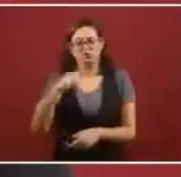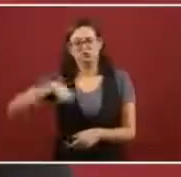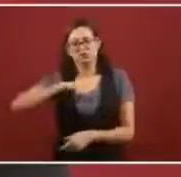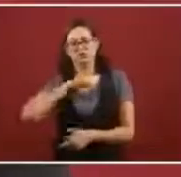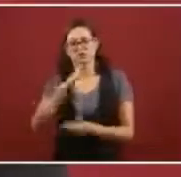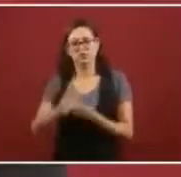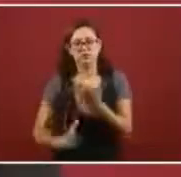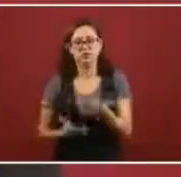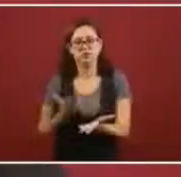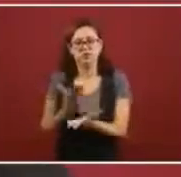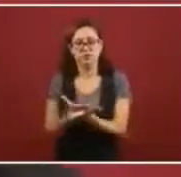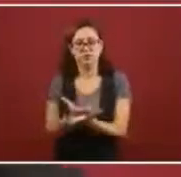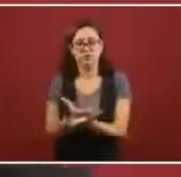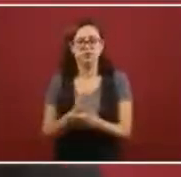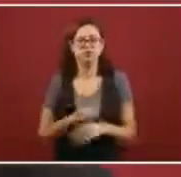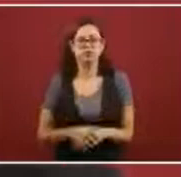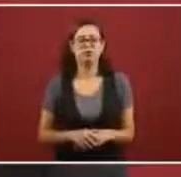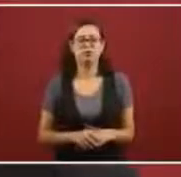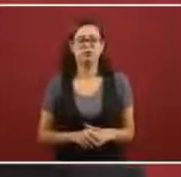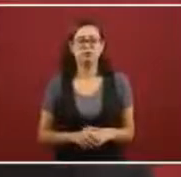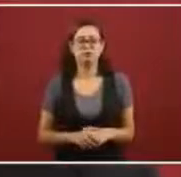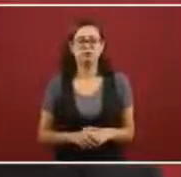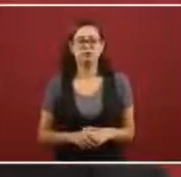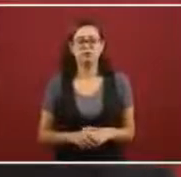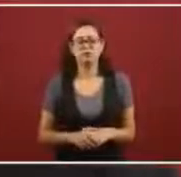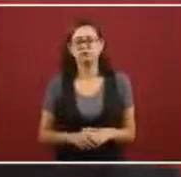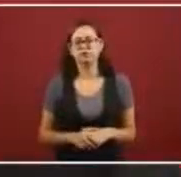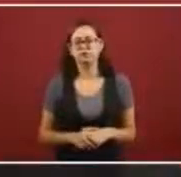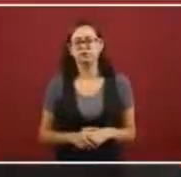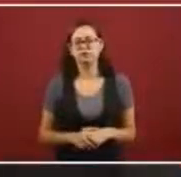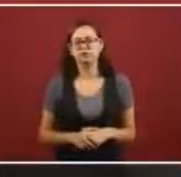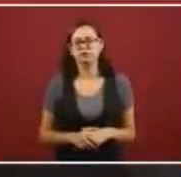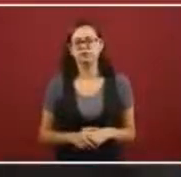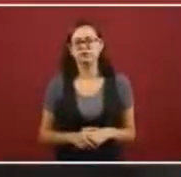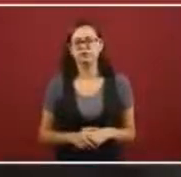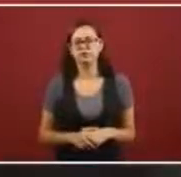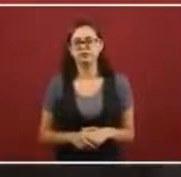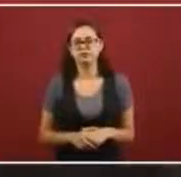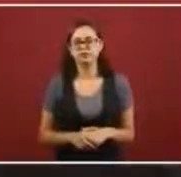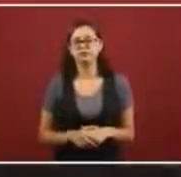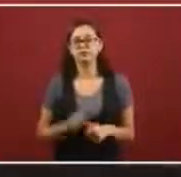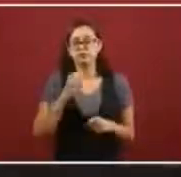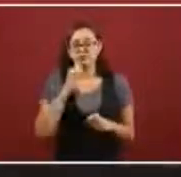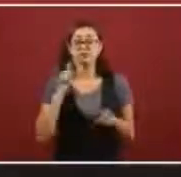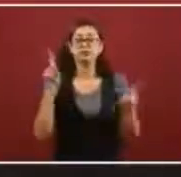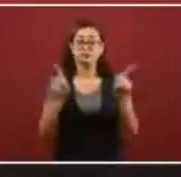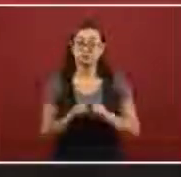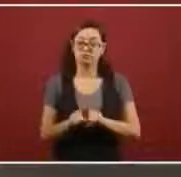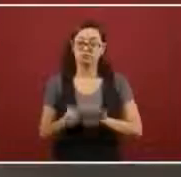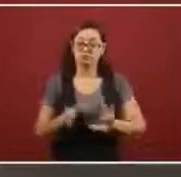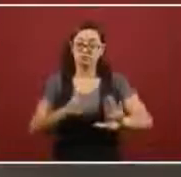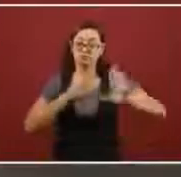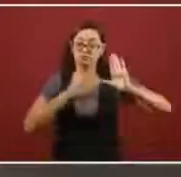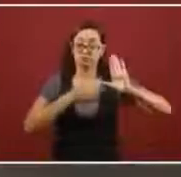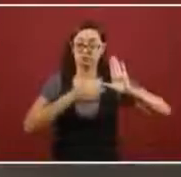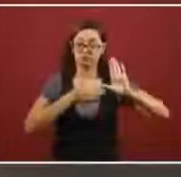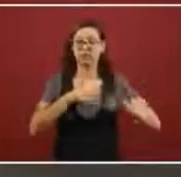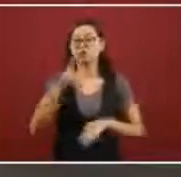planteamiento general y la garantía de que no va a